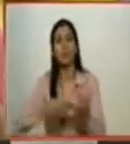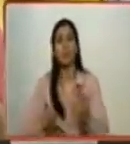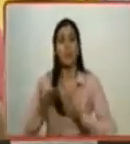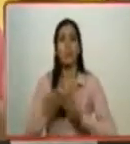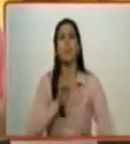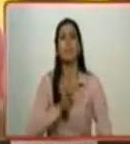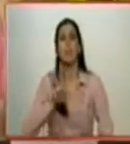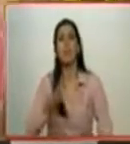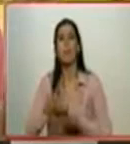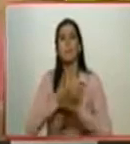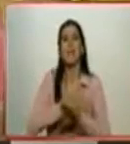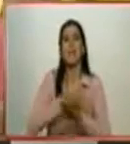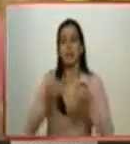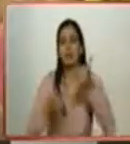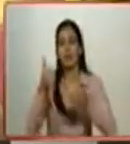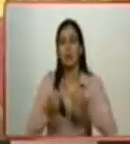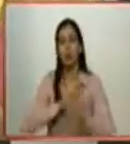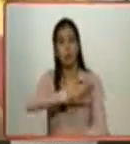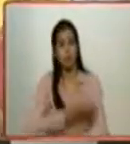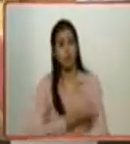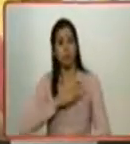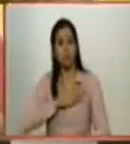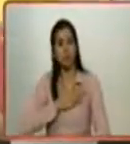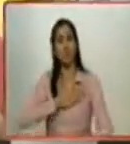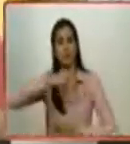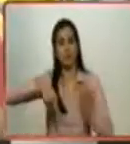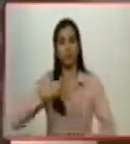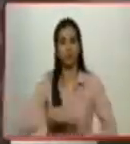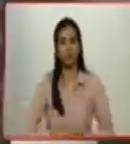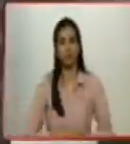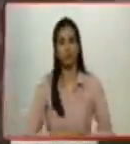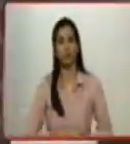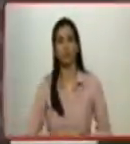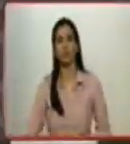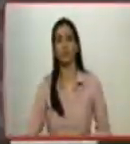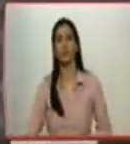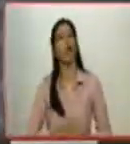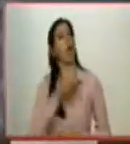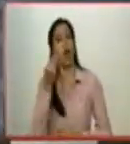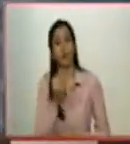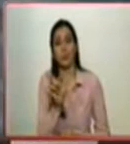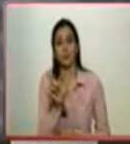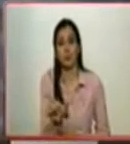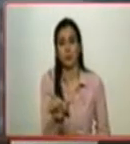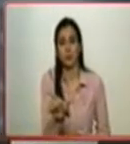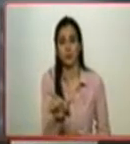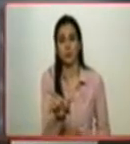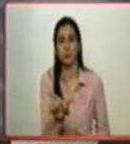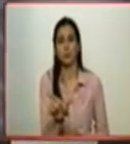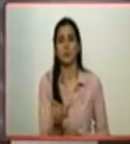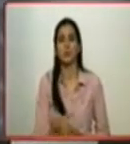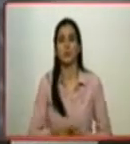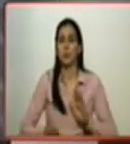24 precandidatos a fortalecer nuestro proceso revolucionario. Y la juventud del Partido Socialista Unido de Venezuela